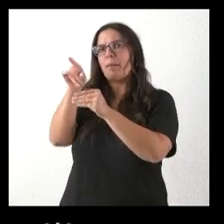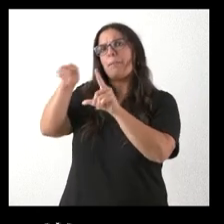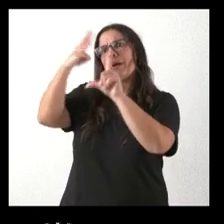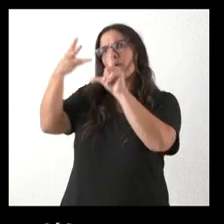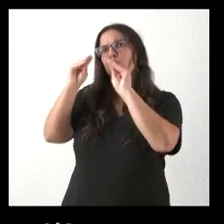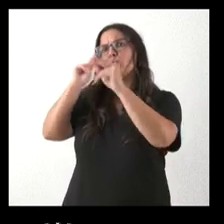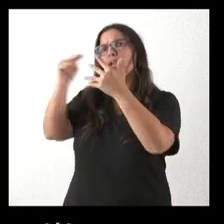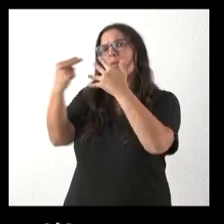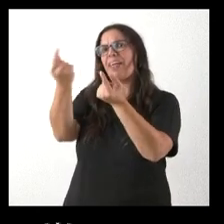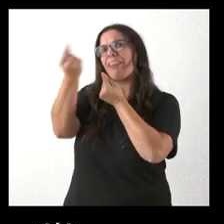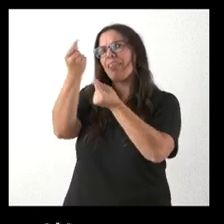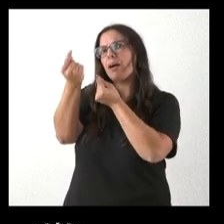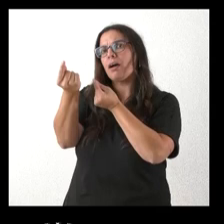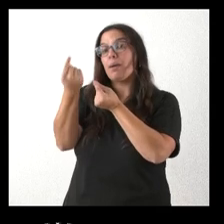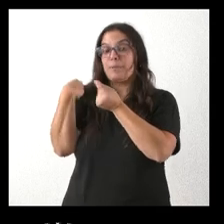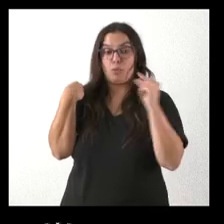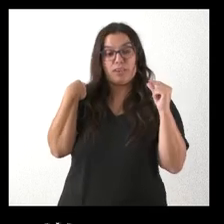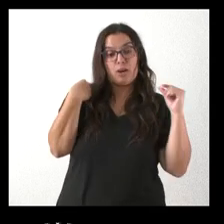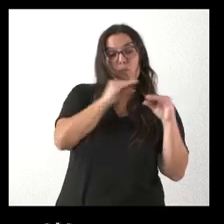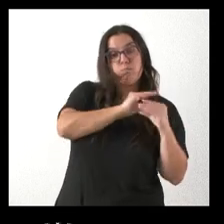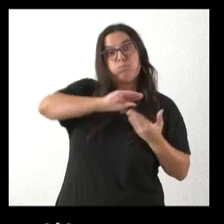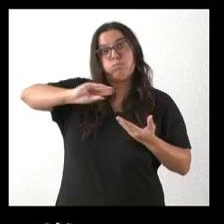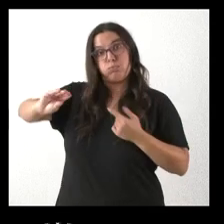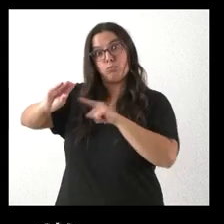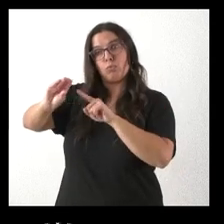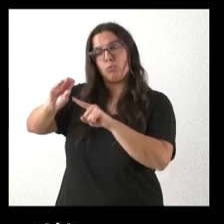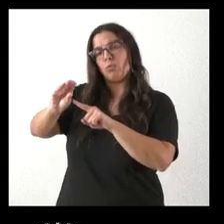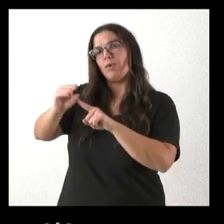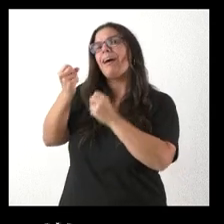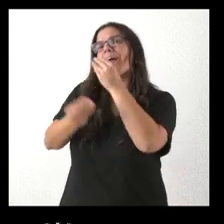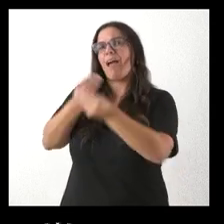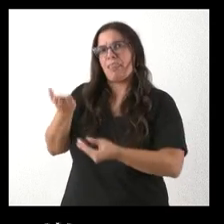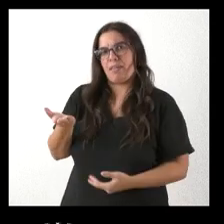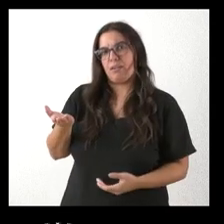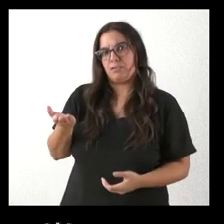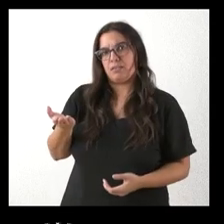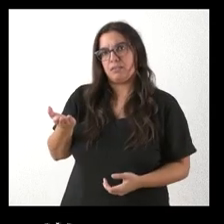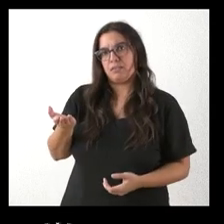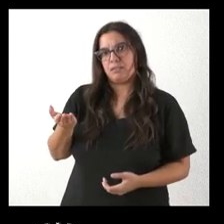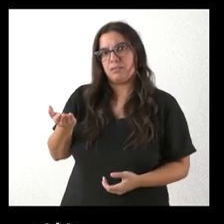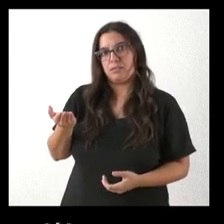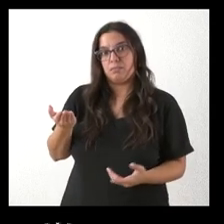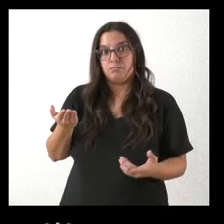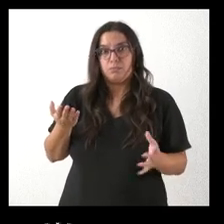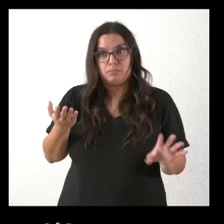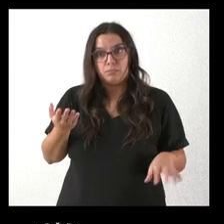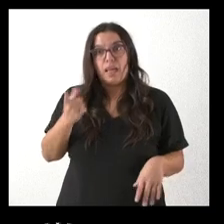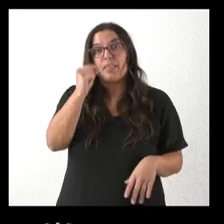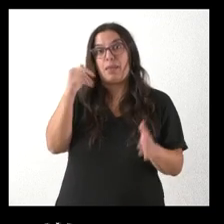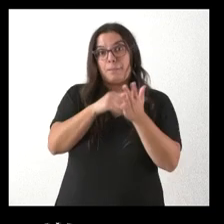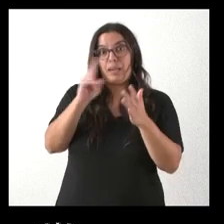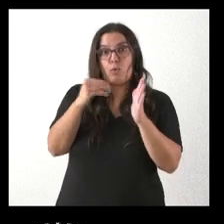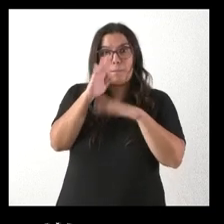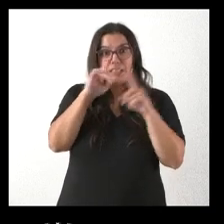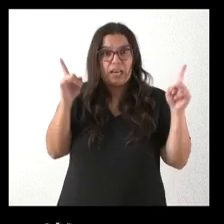dé una serie de datos financieros y económicos y de gestión de esa fundación Es evidente que reciben más de 100.000 euros